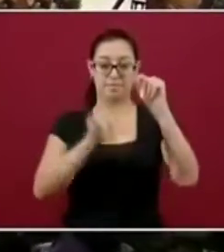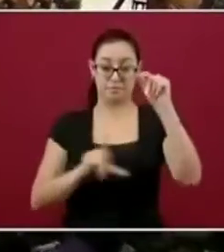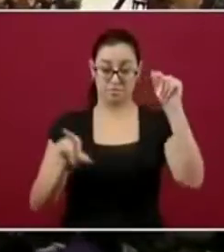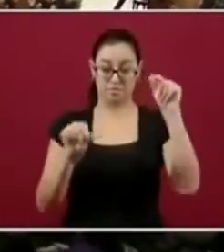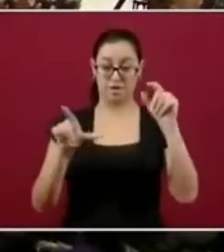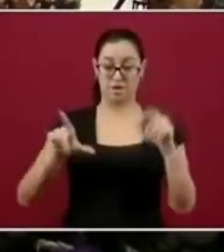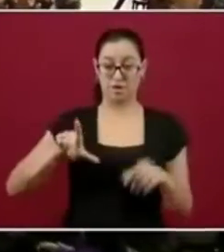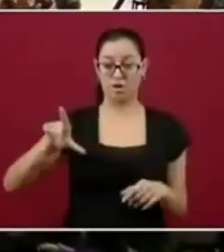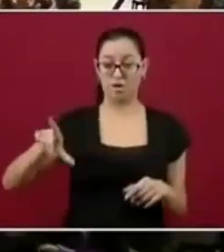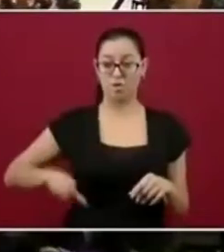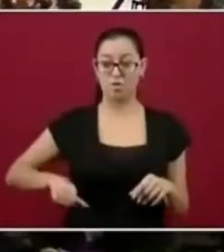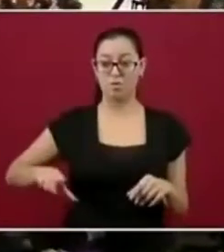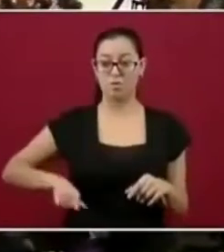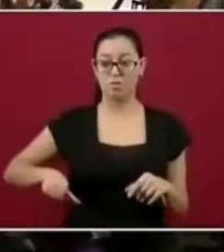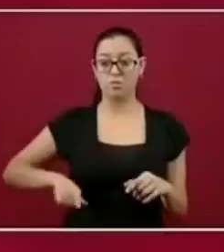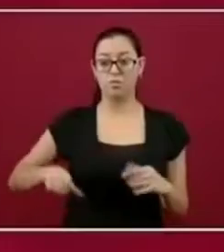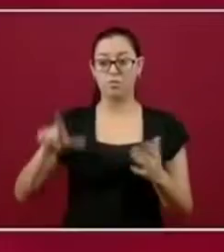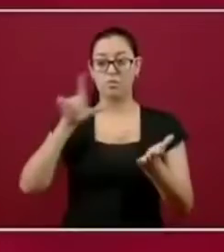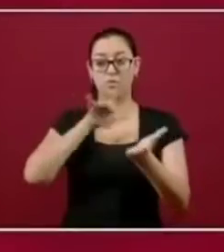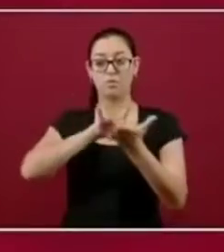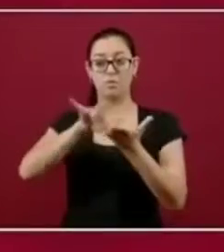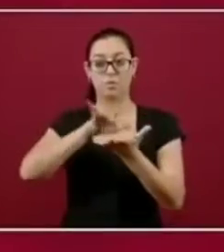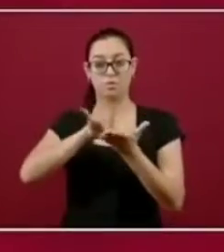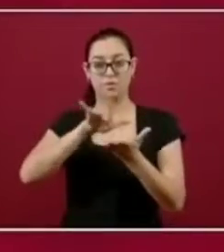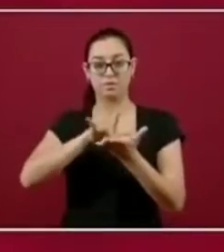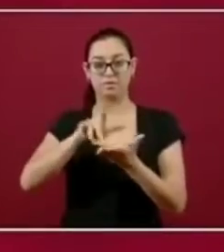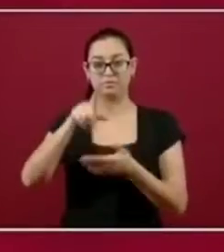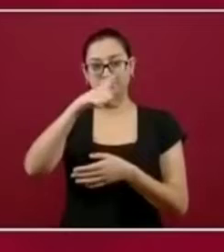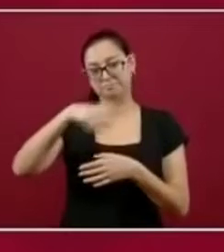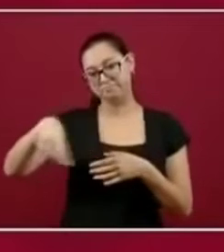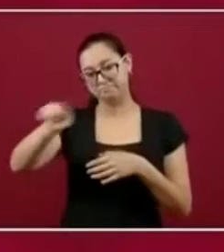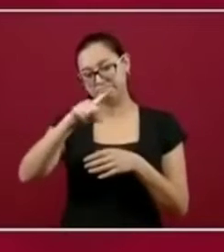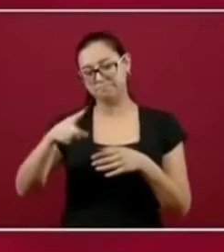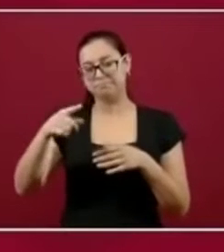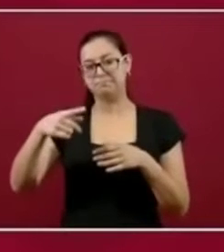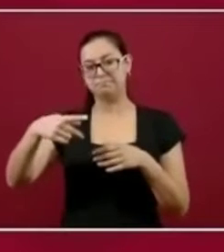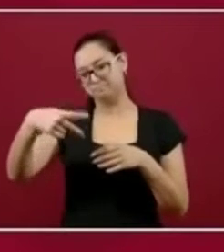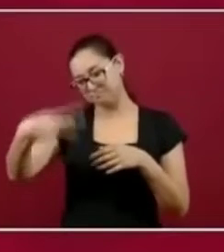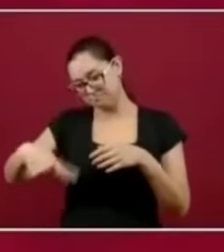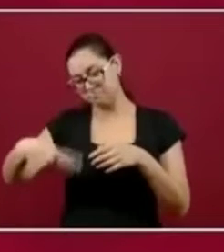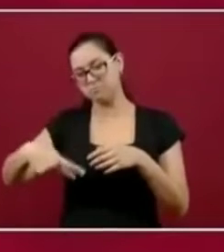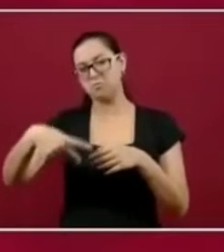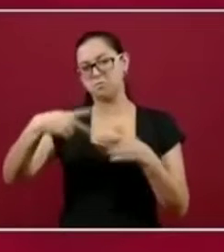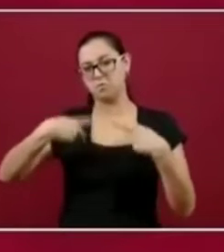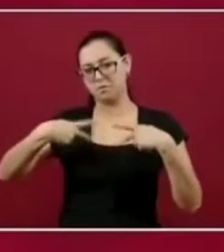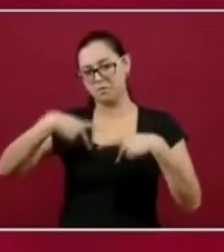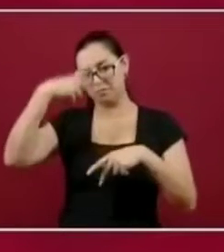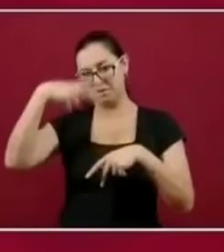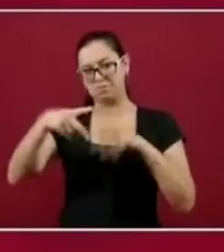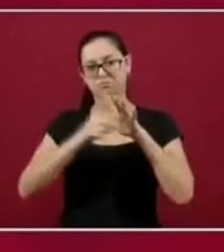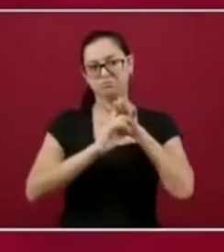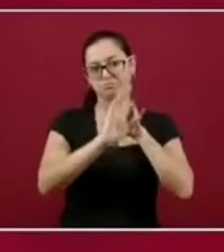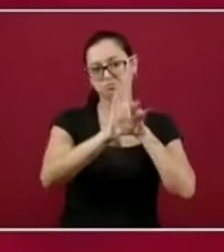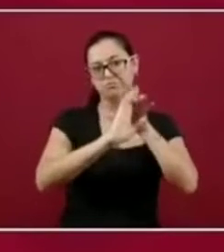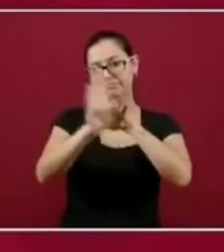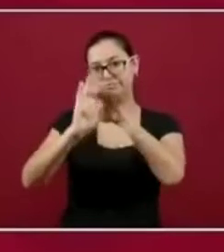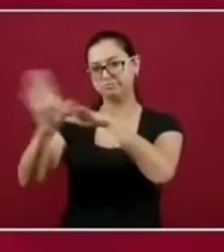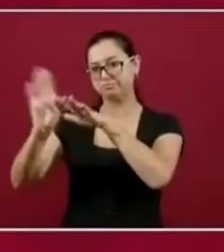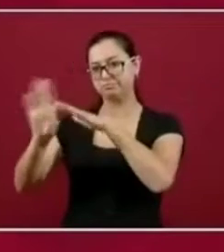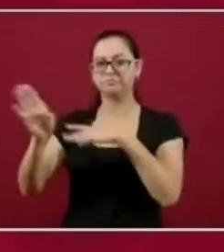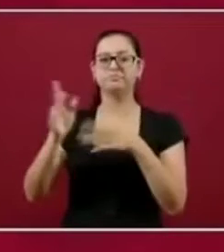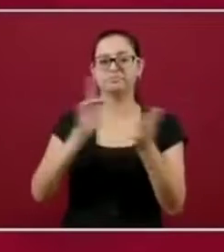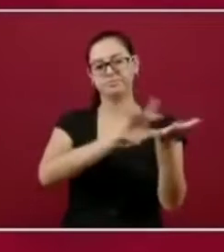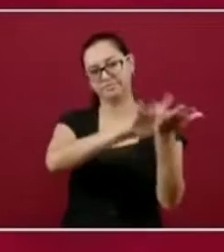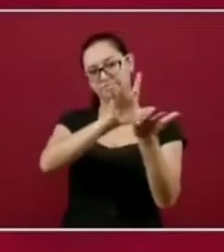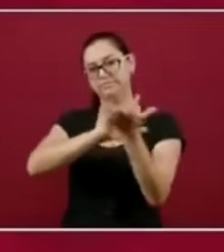República a nuestros paisanos migrantes, los